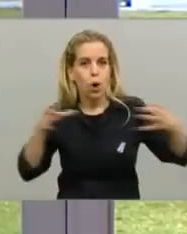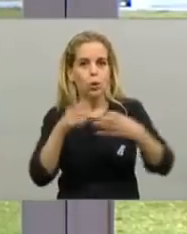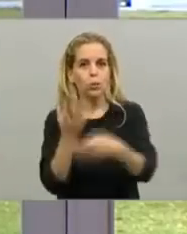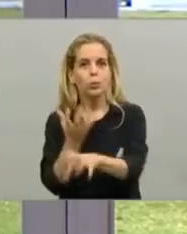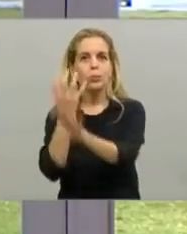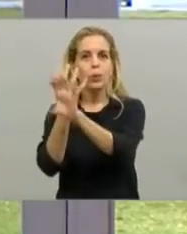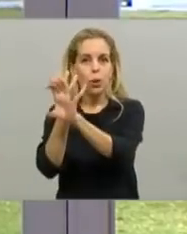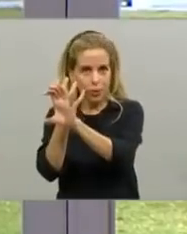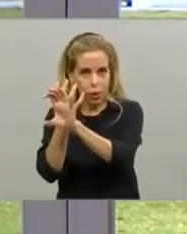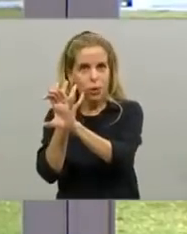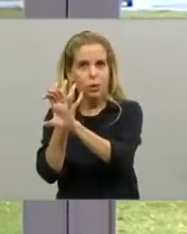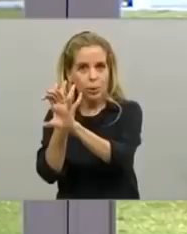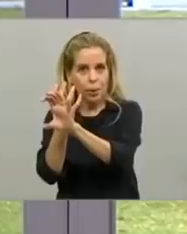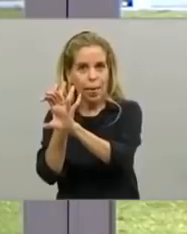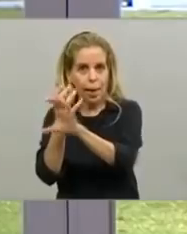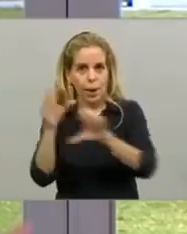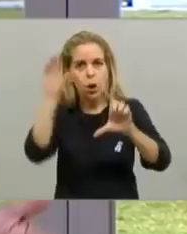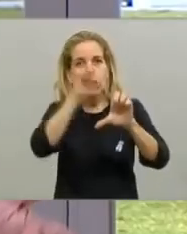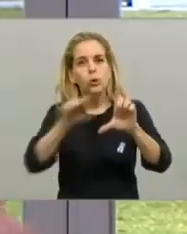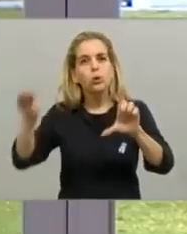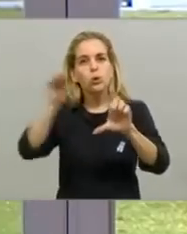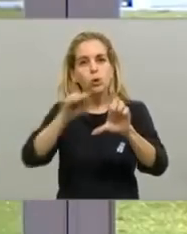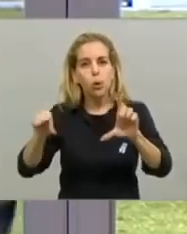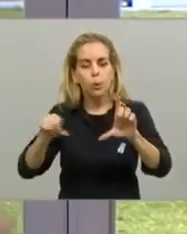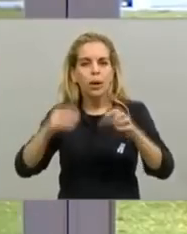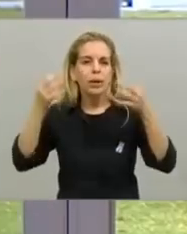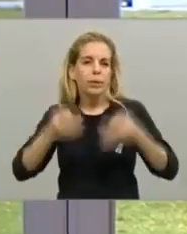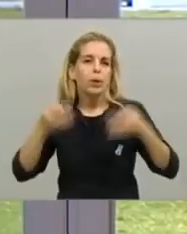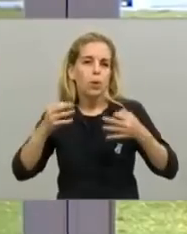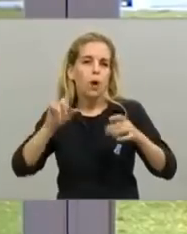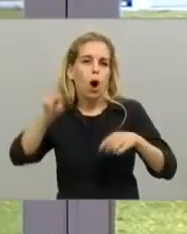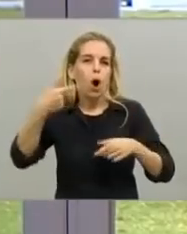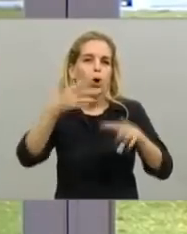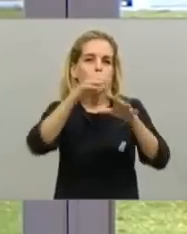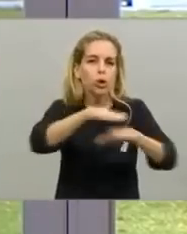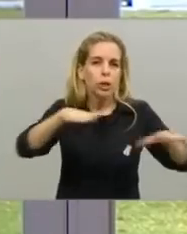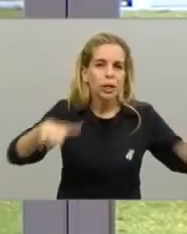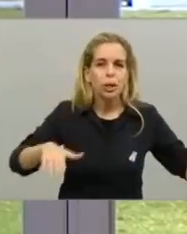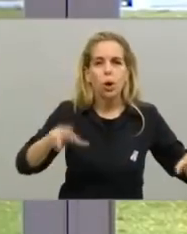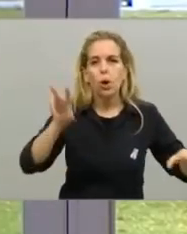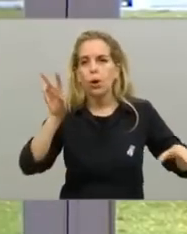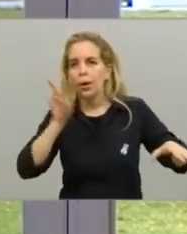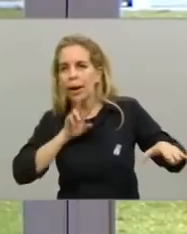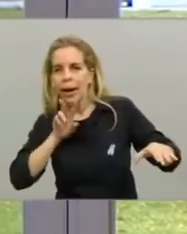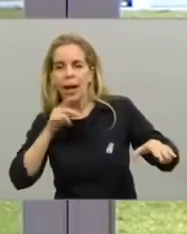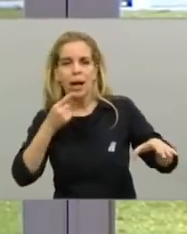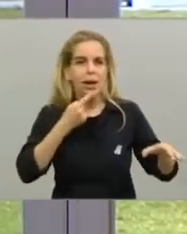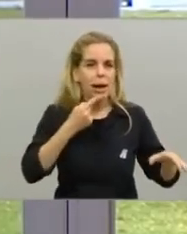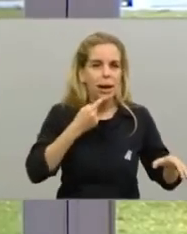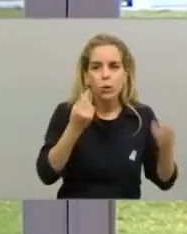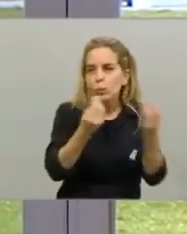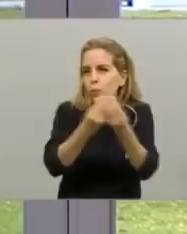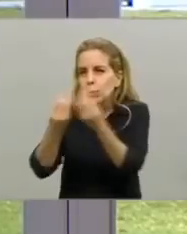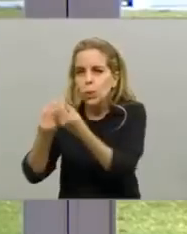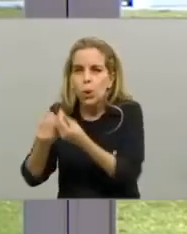teleconferencia y seguramente muchos otros chicos y muchas otras chicas que